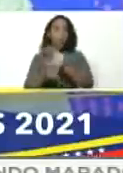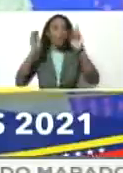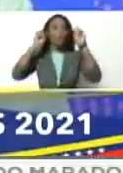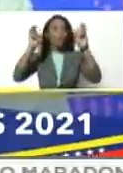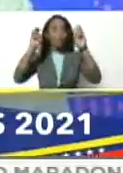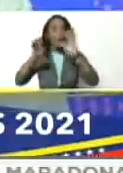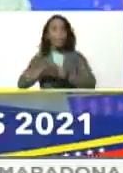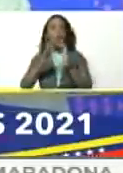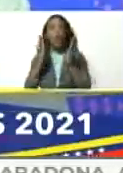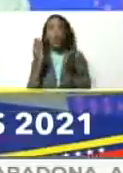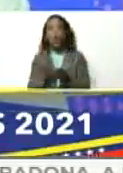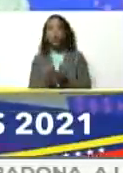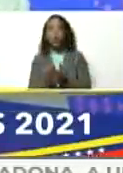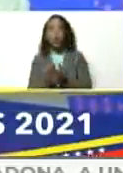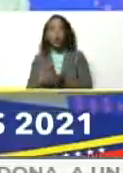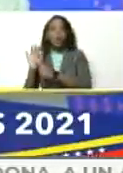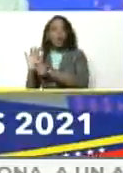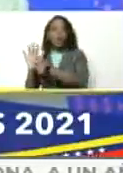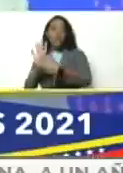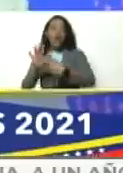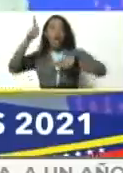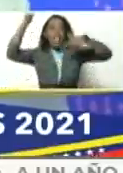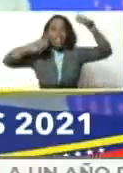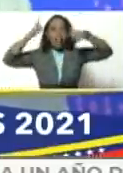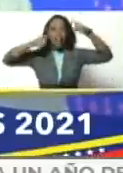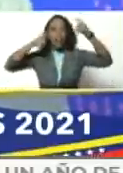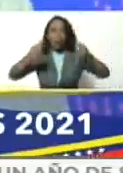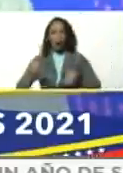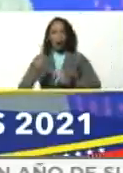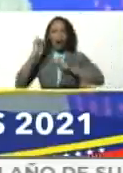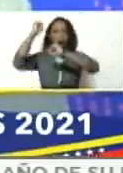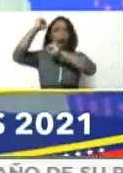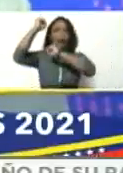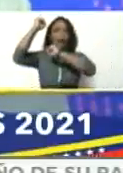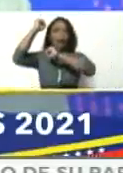en el mundo fue: arrasó el chavismo en elecciones.